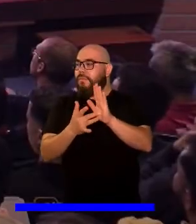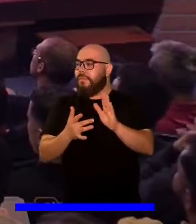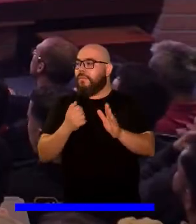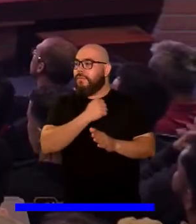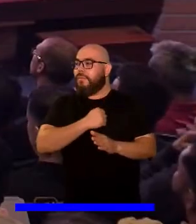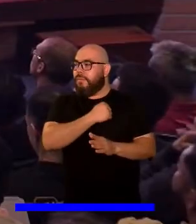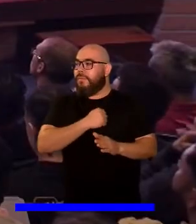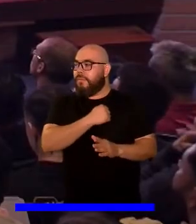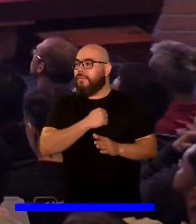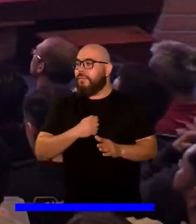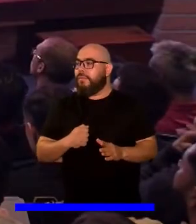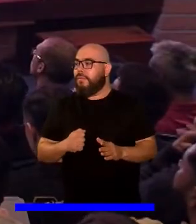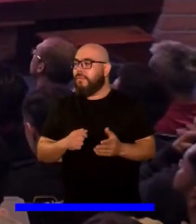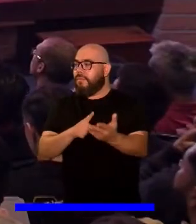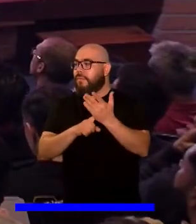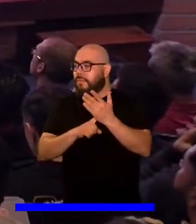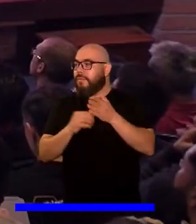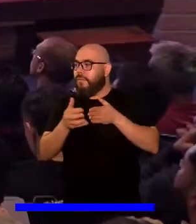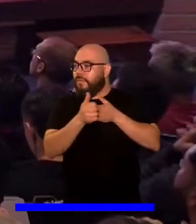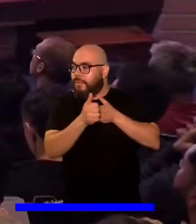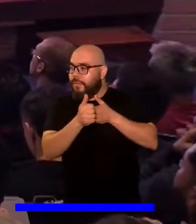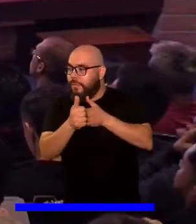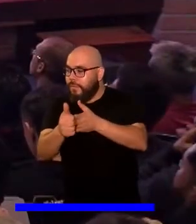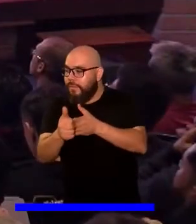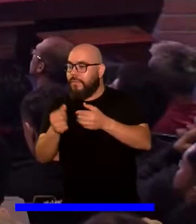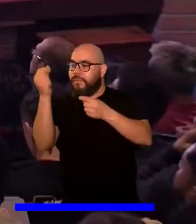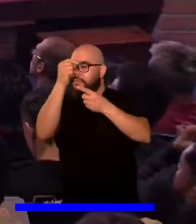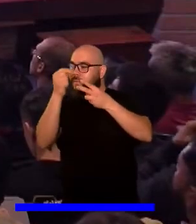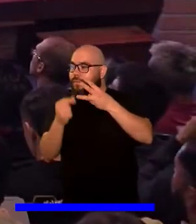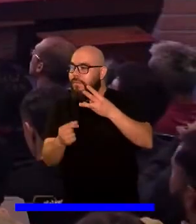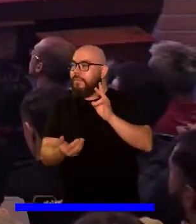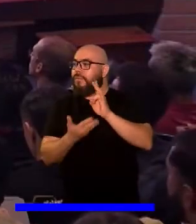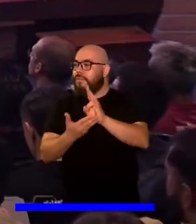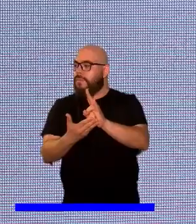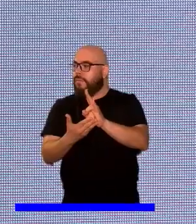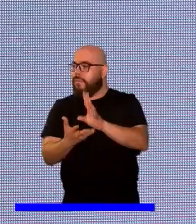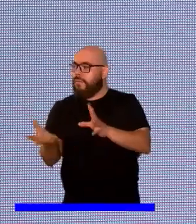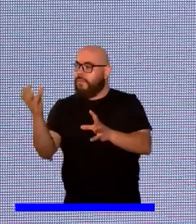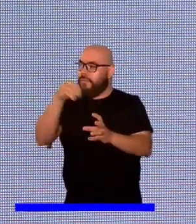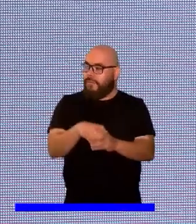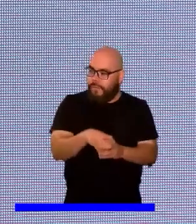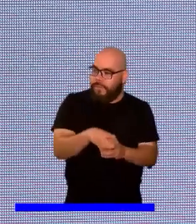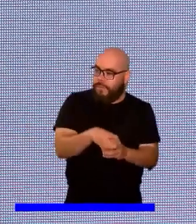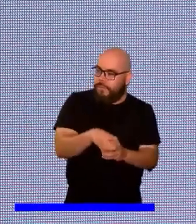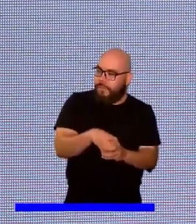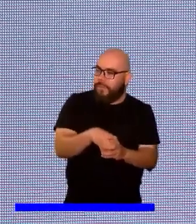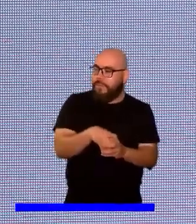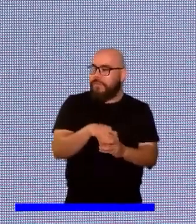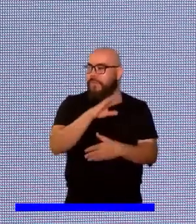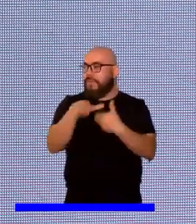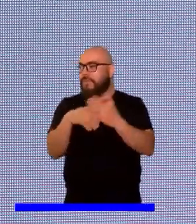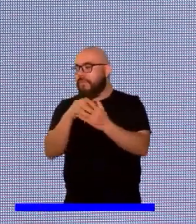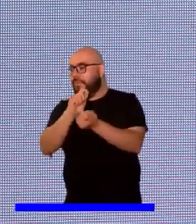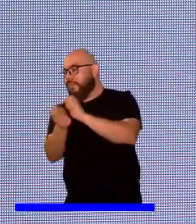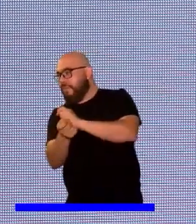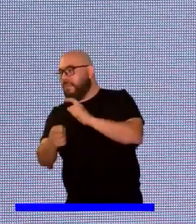Pero entonces, esto es más orientado a cómo los modelos ya no se quedan dentro de una máquina en la que yo le hablo, sino que pueden interactuar